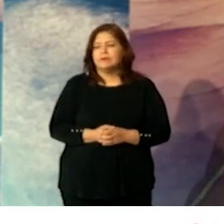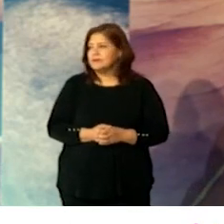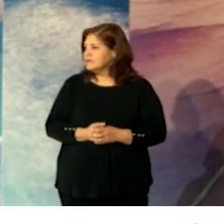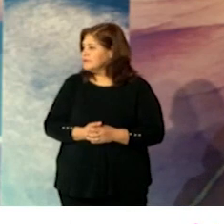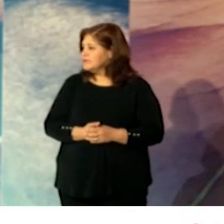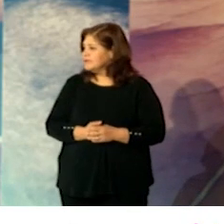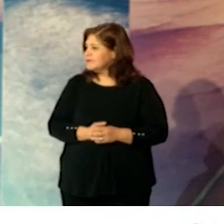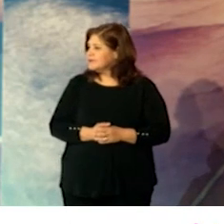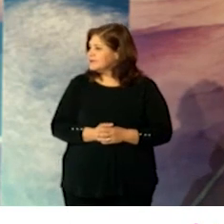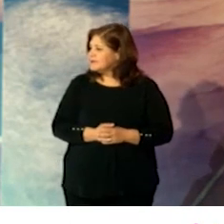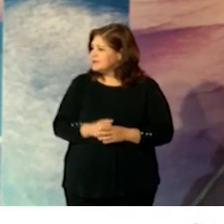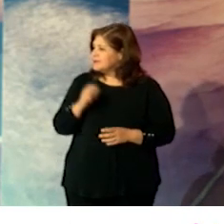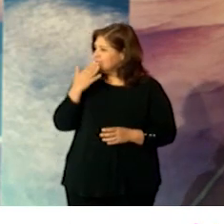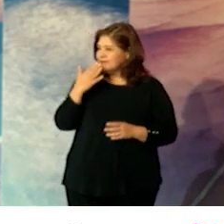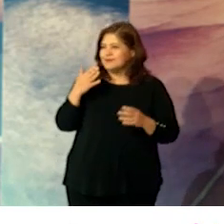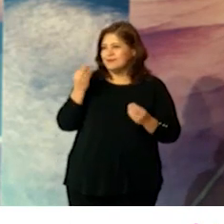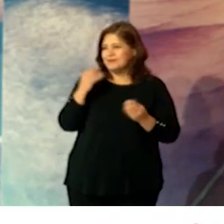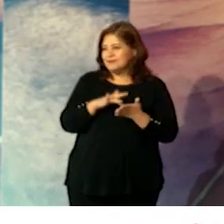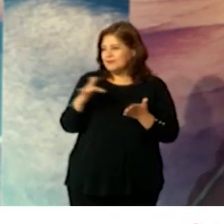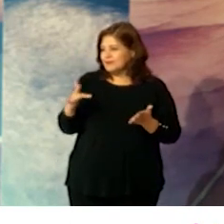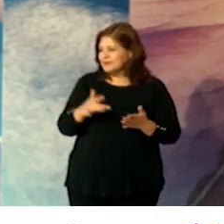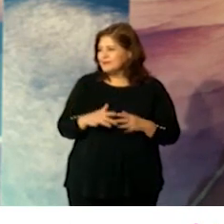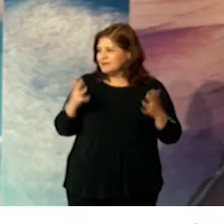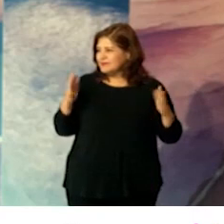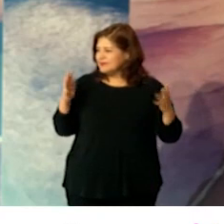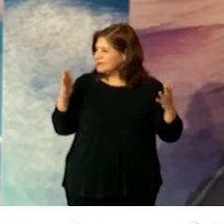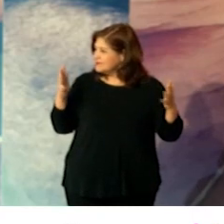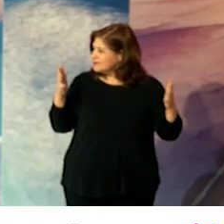Sí. Muchas gracias, Deani.